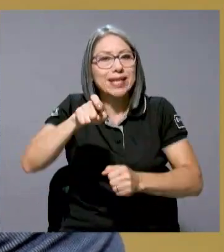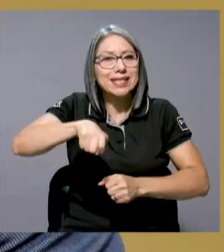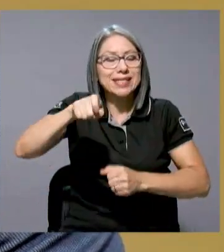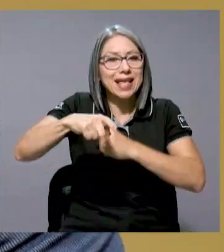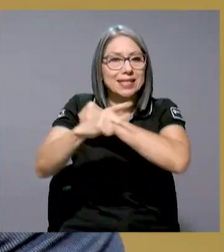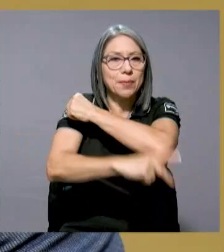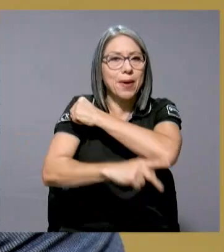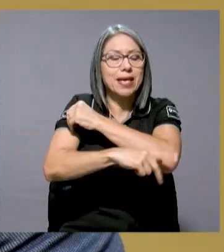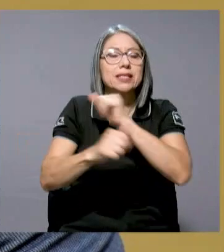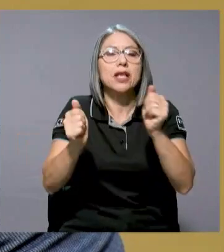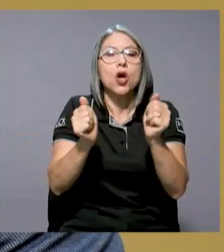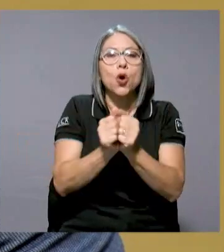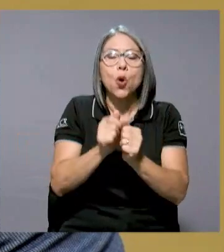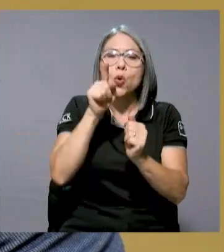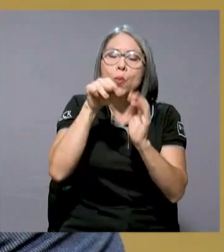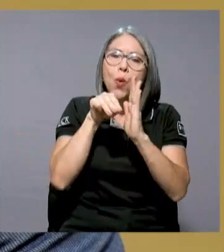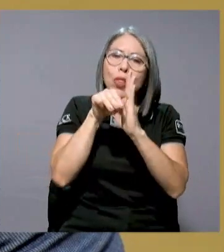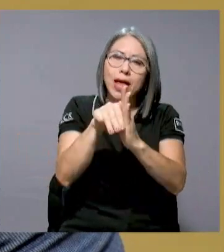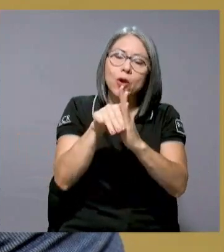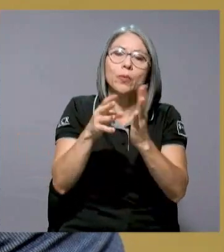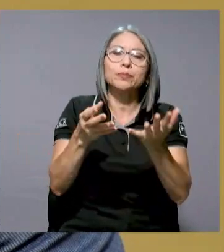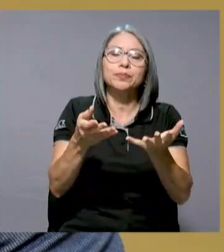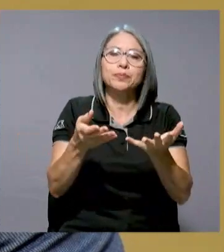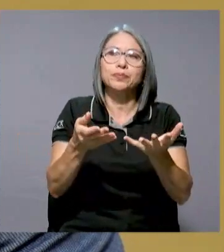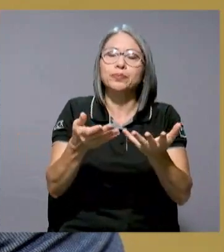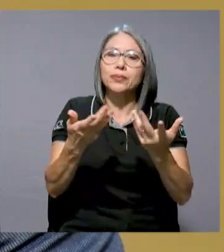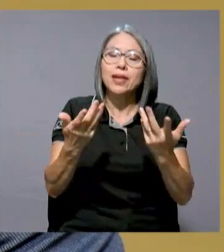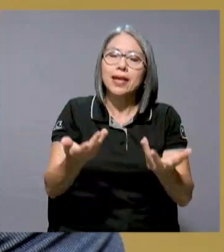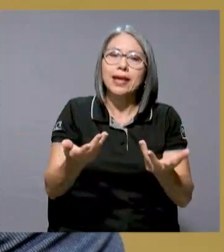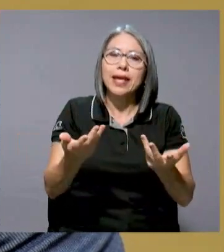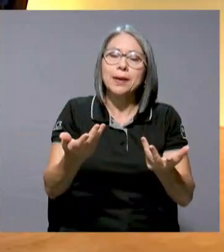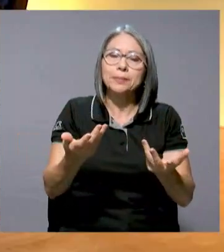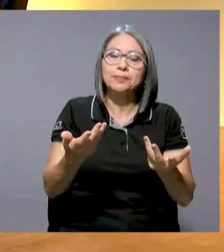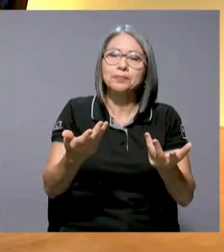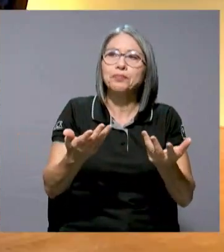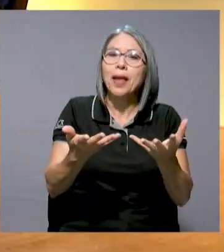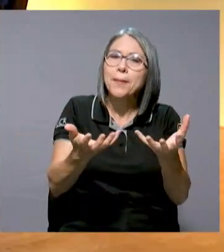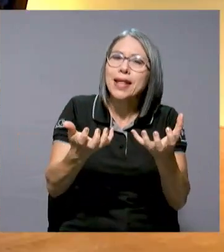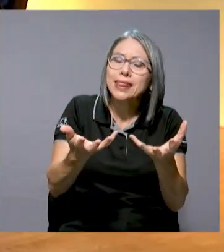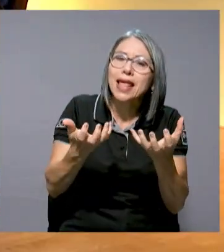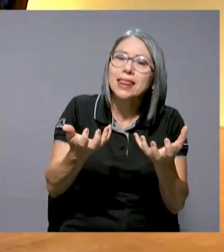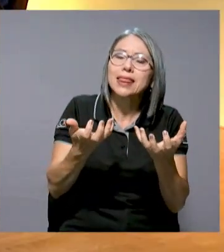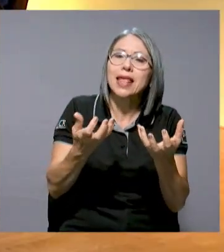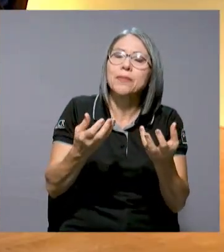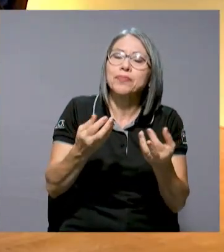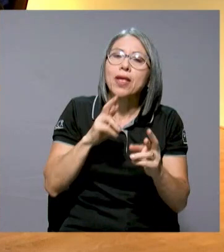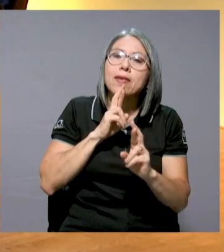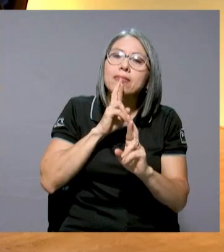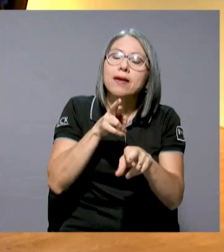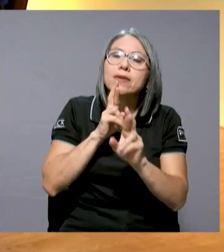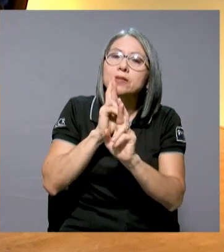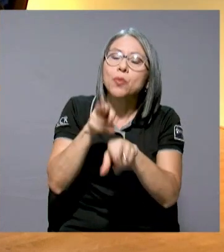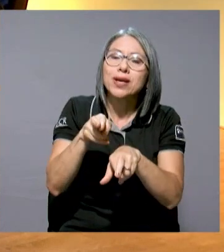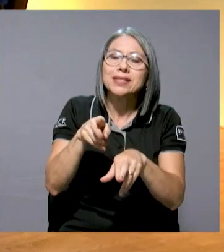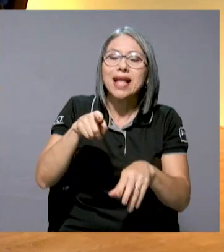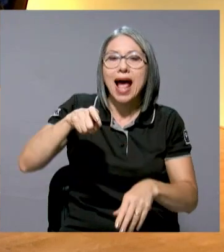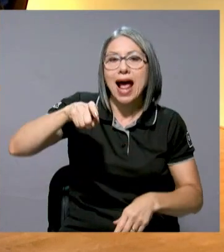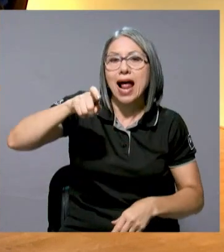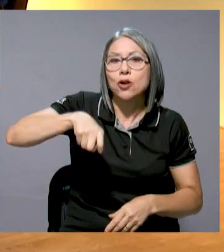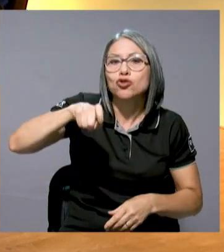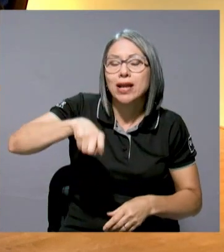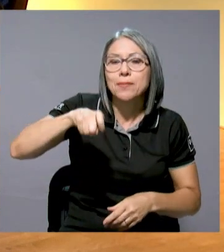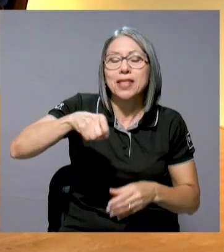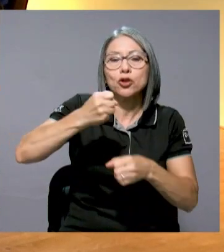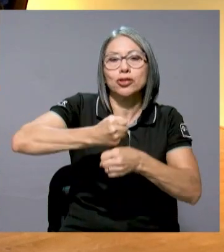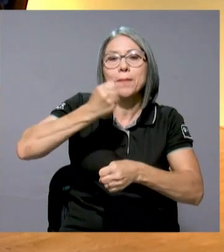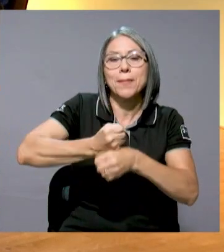con un modelo que precisamente pretende dar respuesta a los requerimientos de empleo